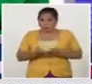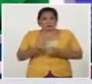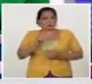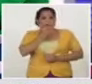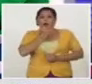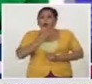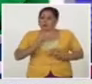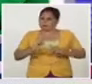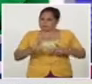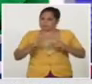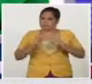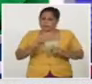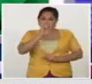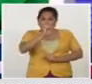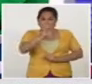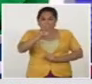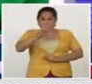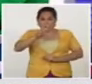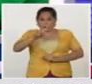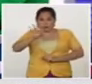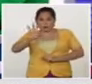Ayer